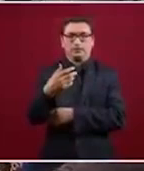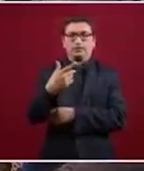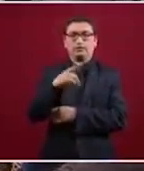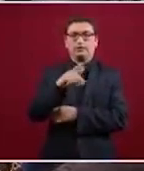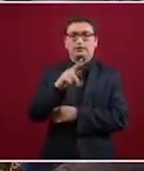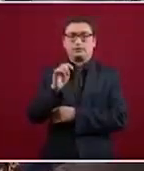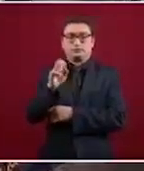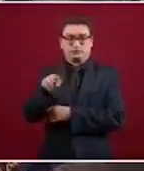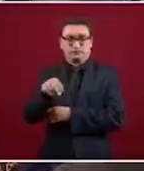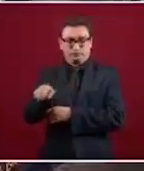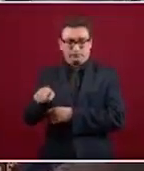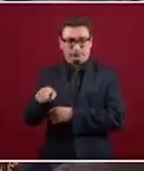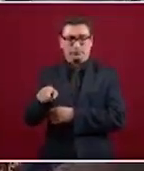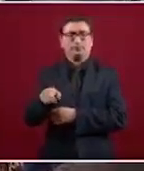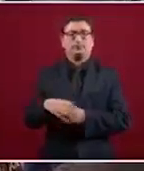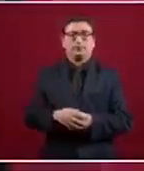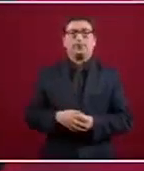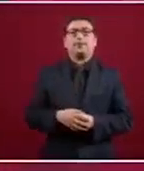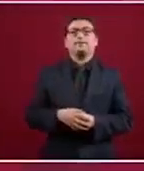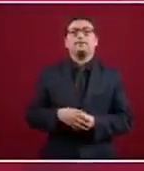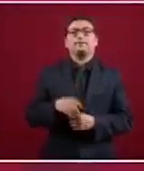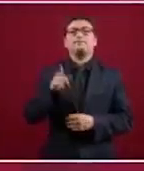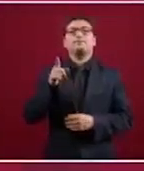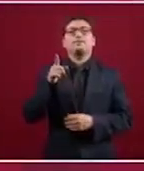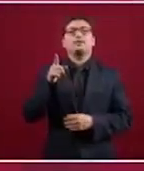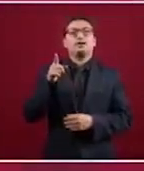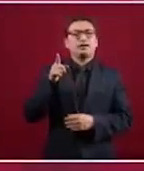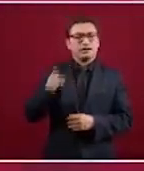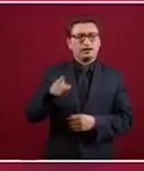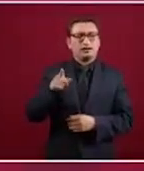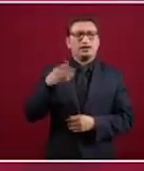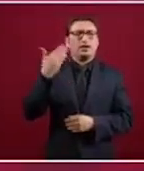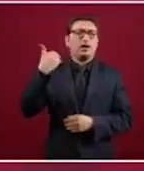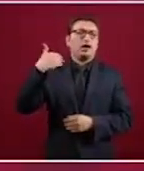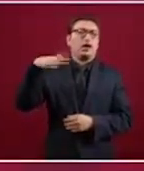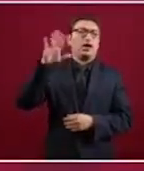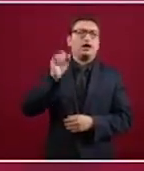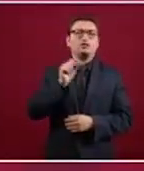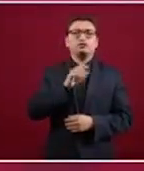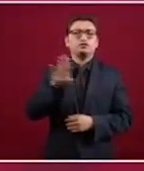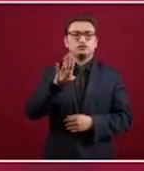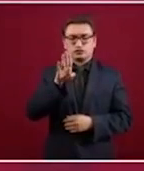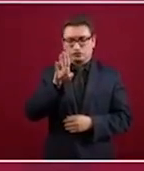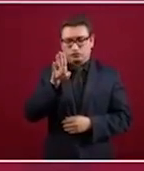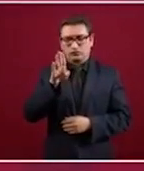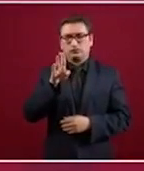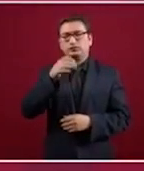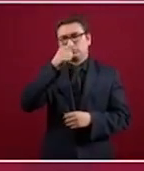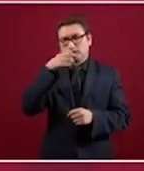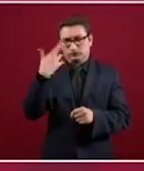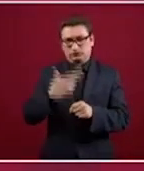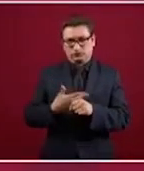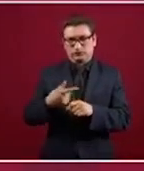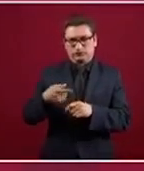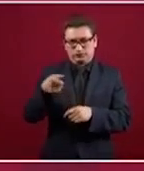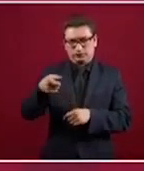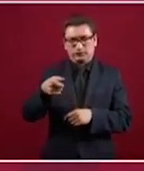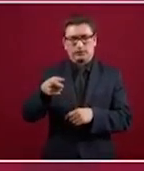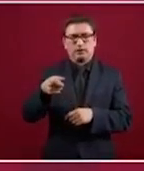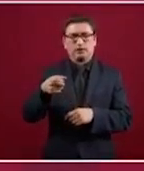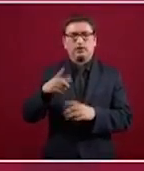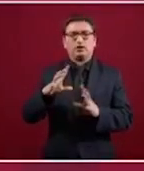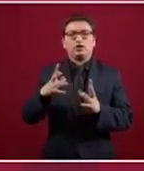gaitán que él fue su secretario con el